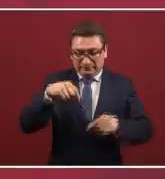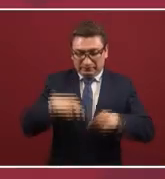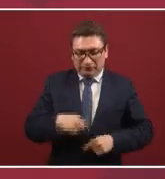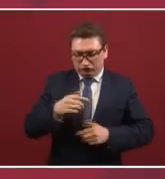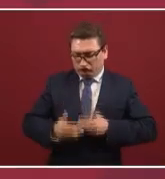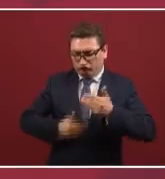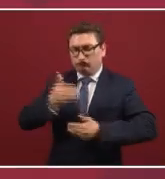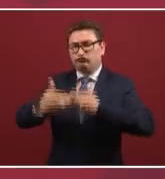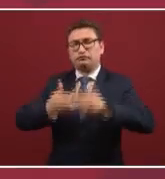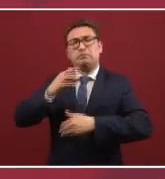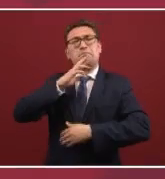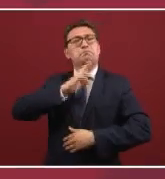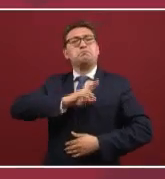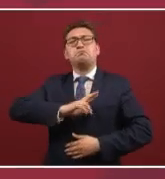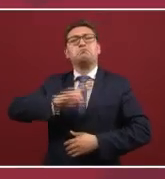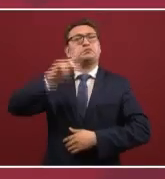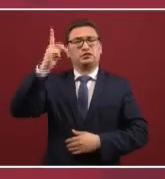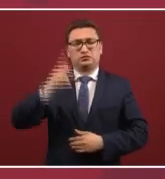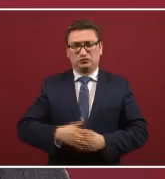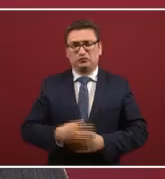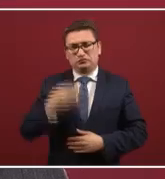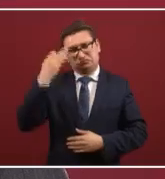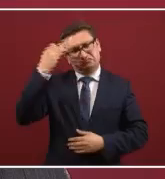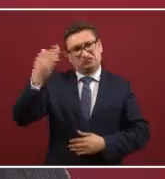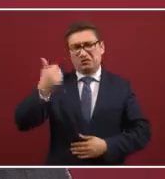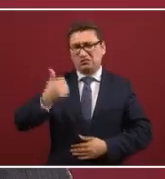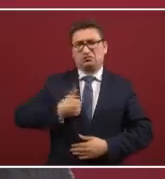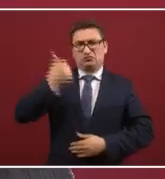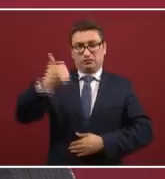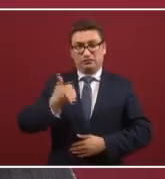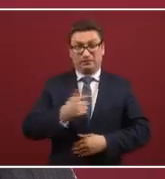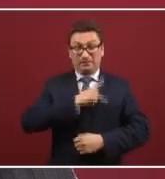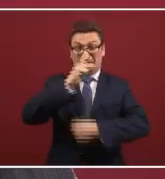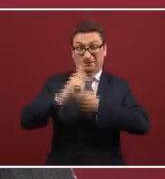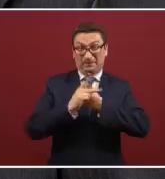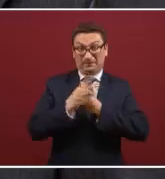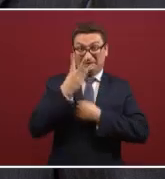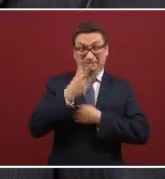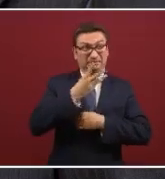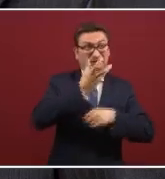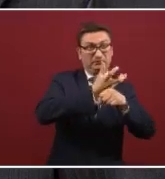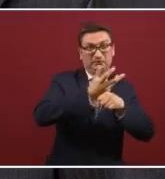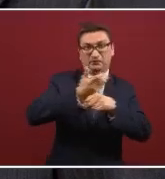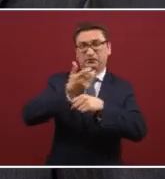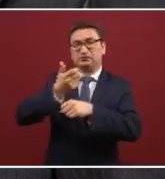inmejorables. En el caso de los tres países, no solo